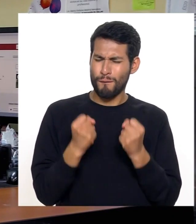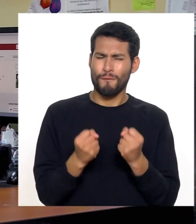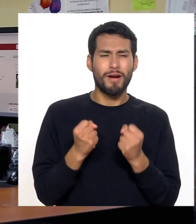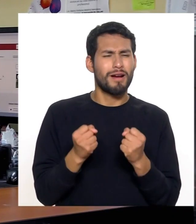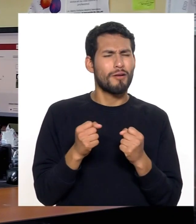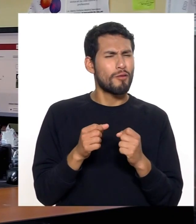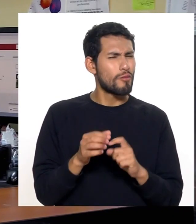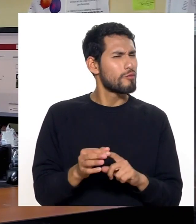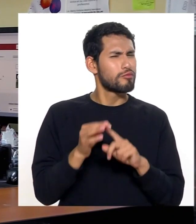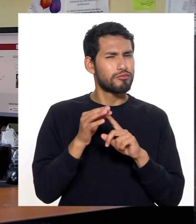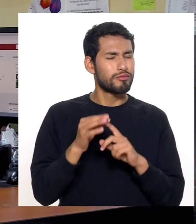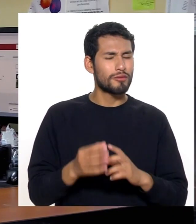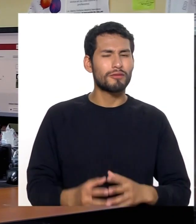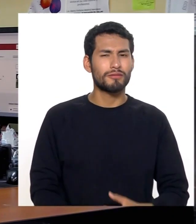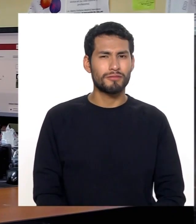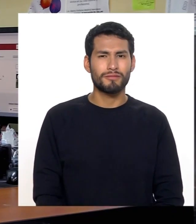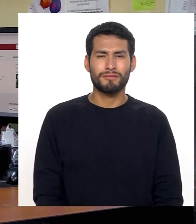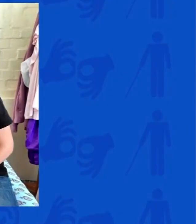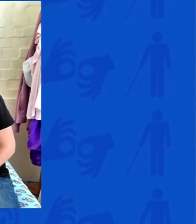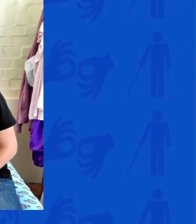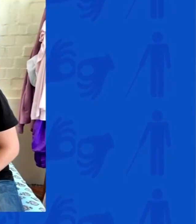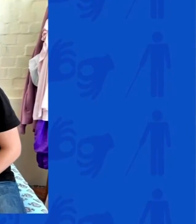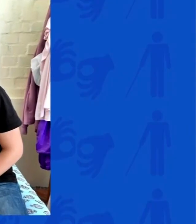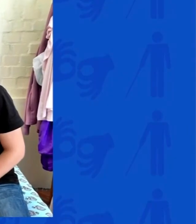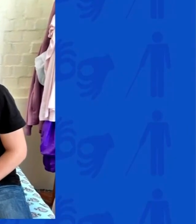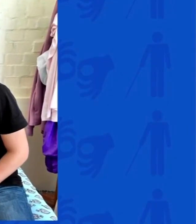tienes una fortaleza única.